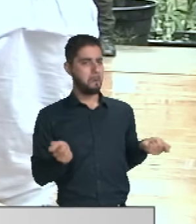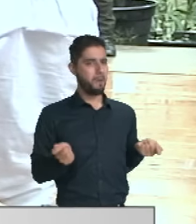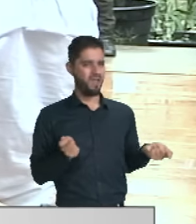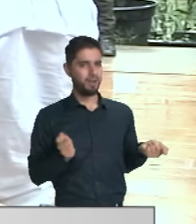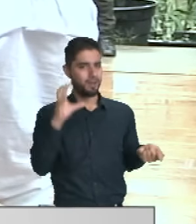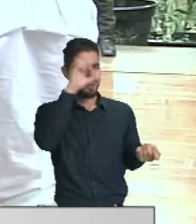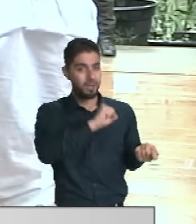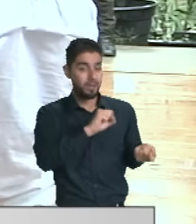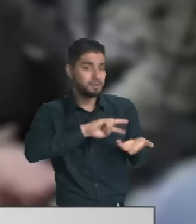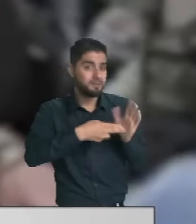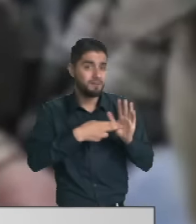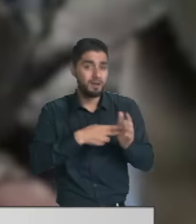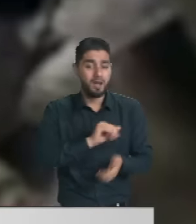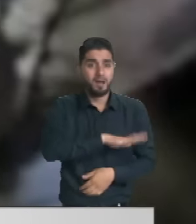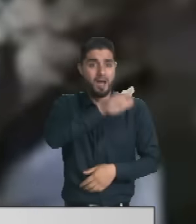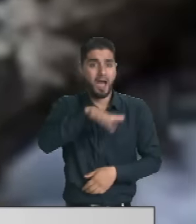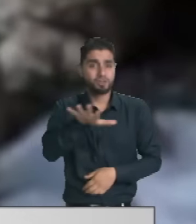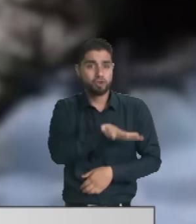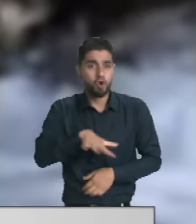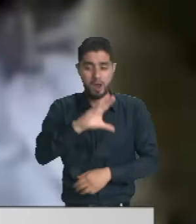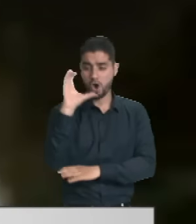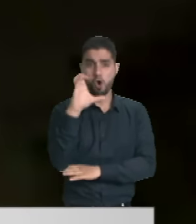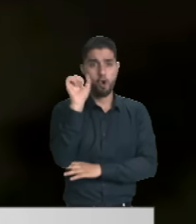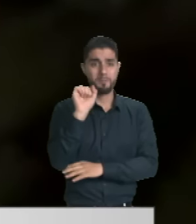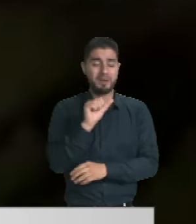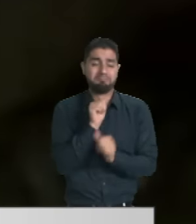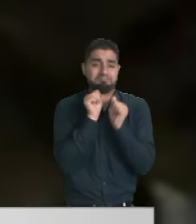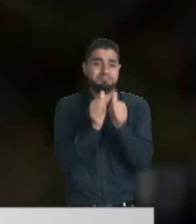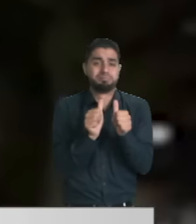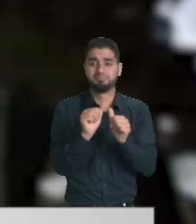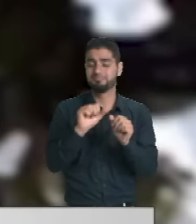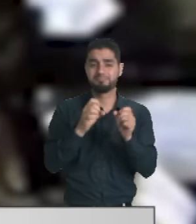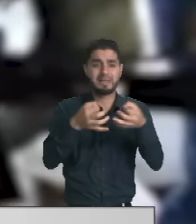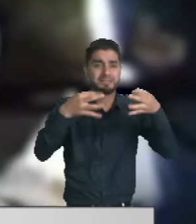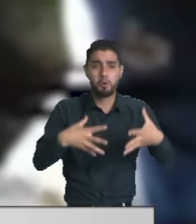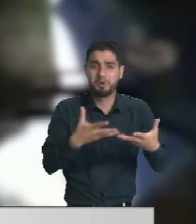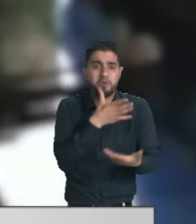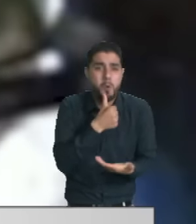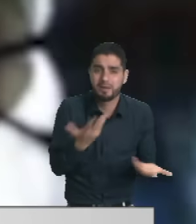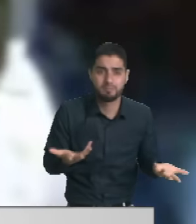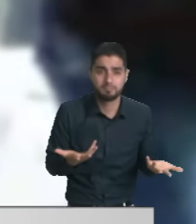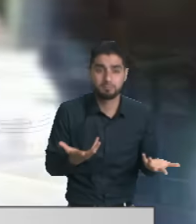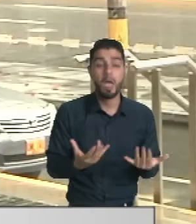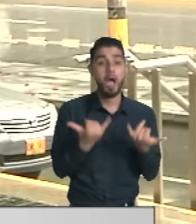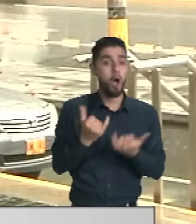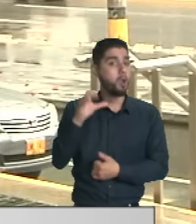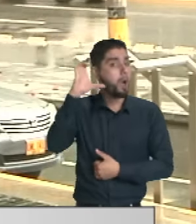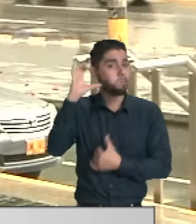en Antioquia, en el país. A esta hora avanza un Consejo Extraordinario de Seguridad en la zona.